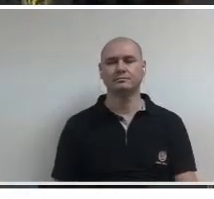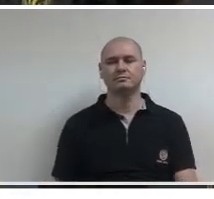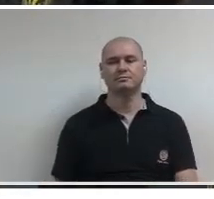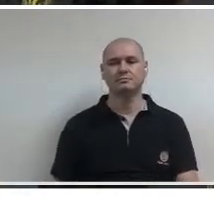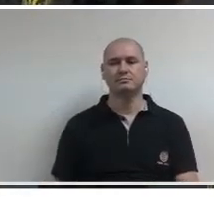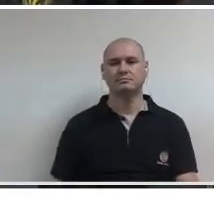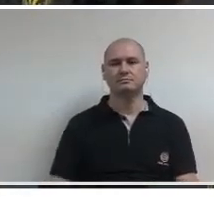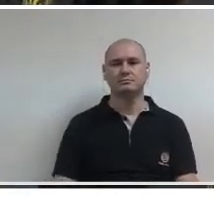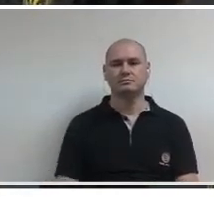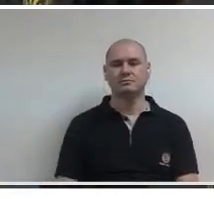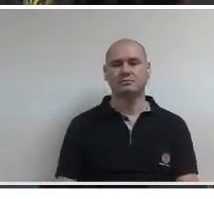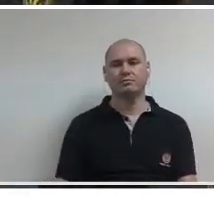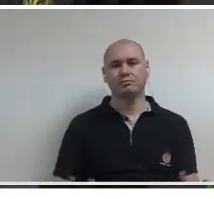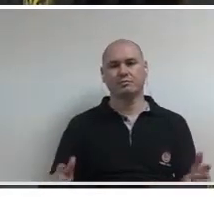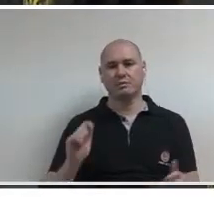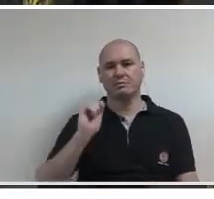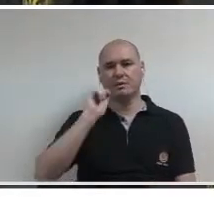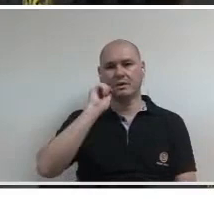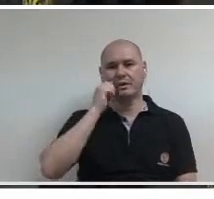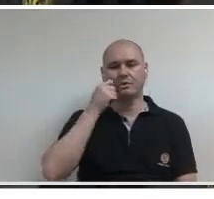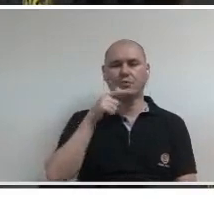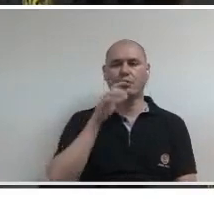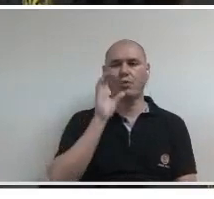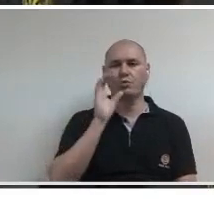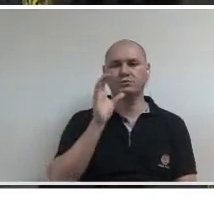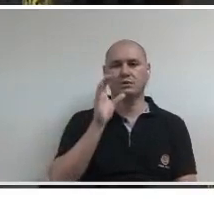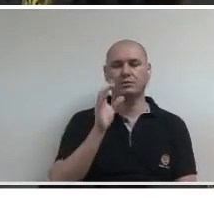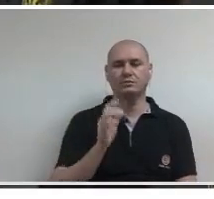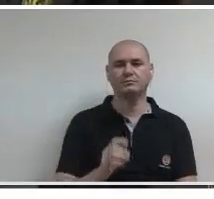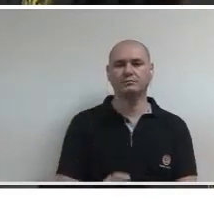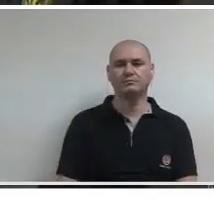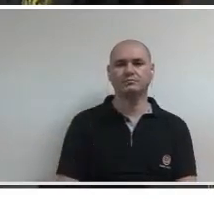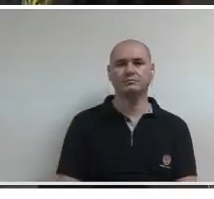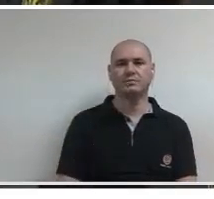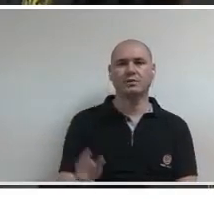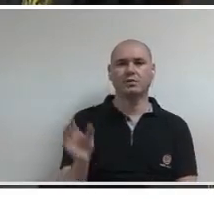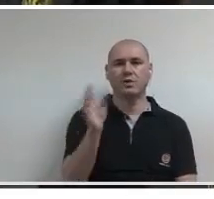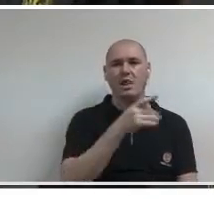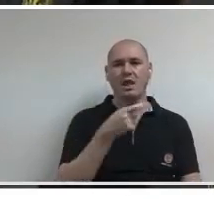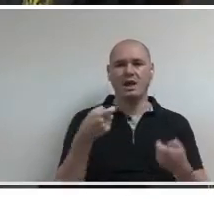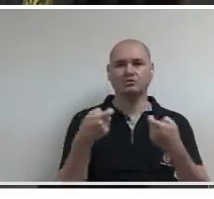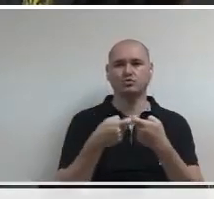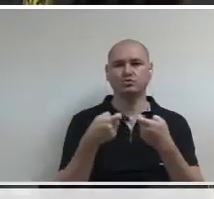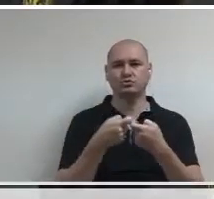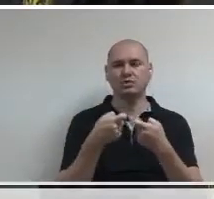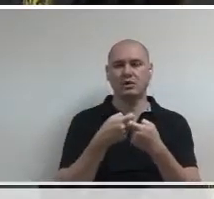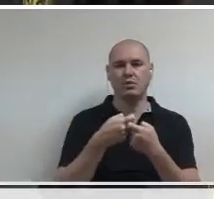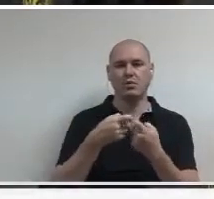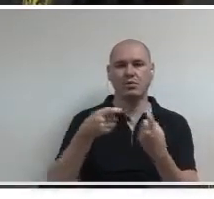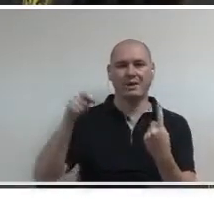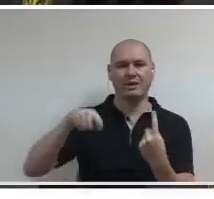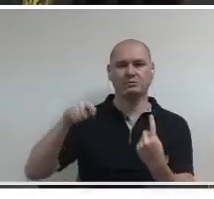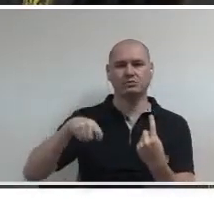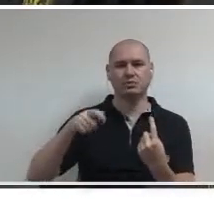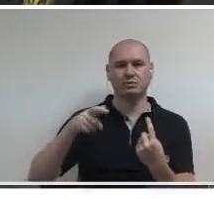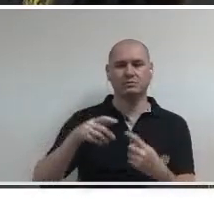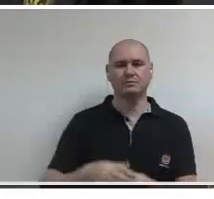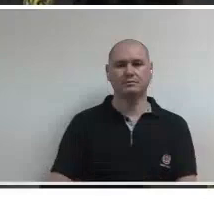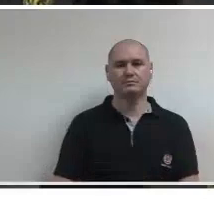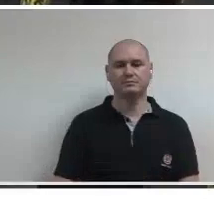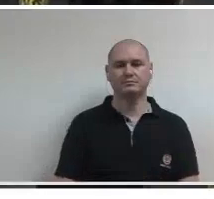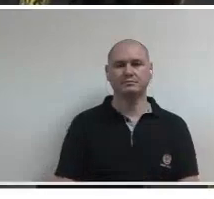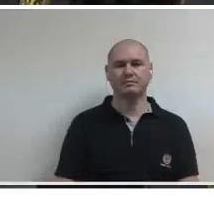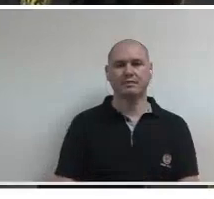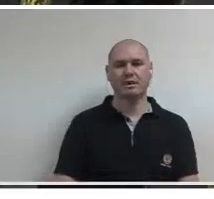recomendable poner a consideración de las asociaciones y por algo pe asociación